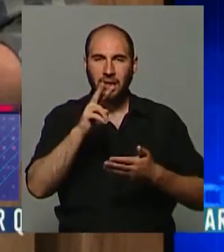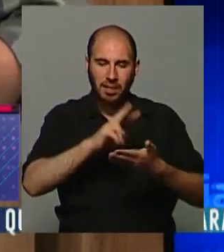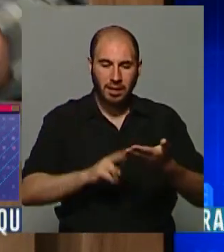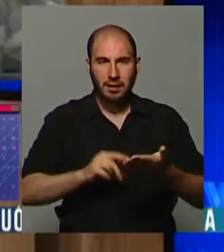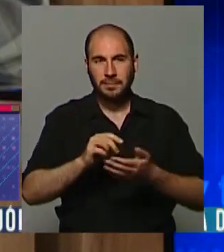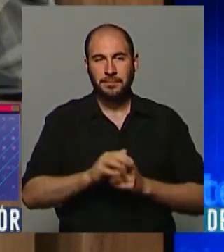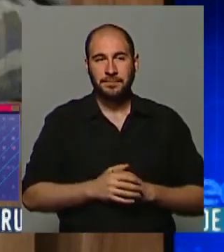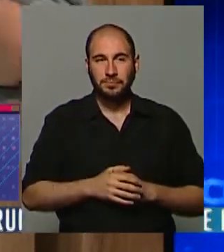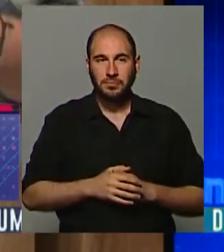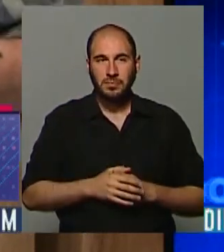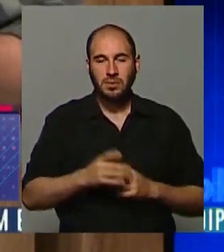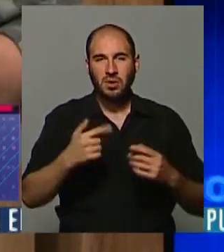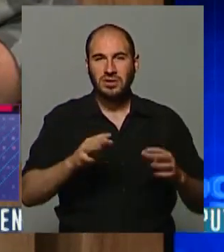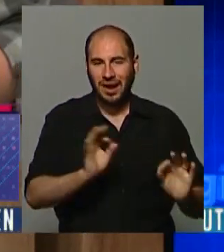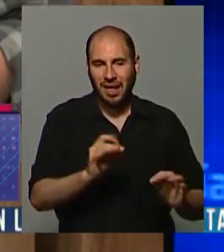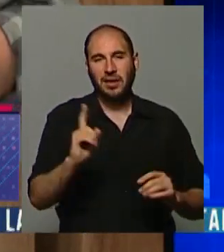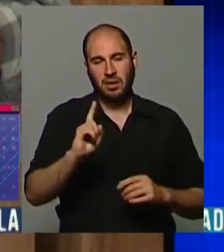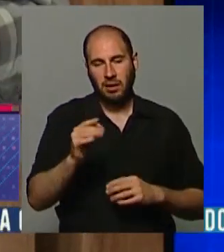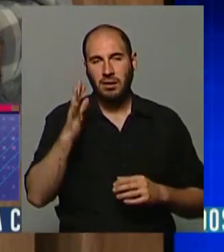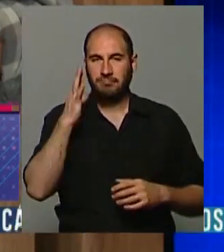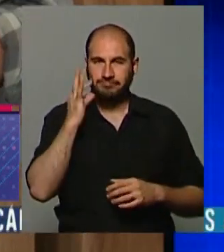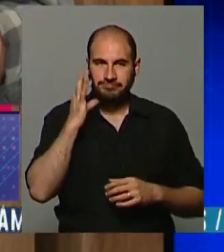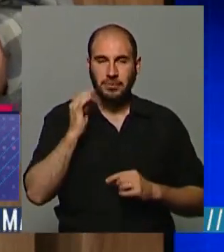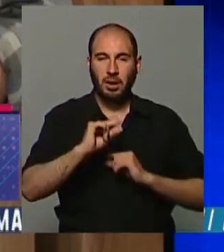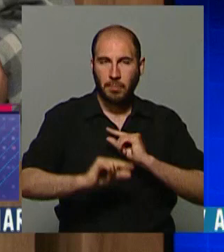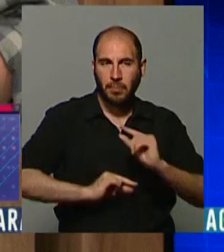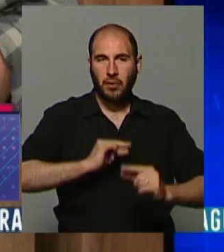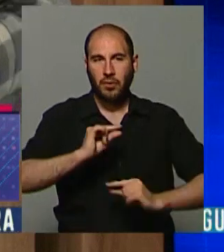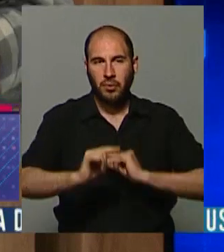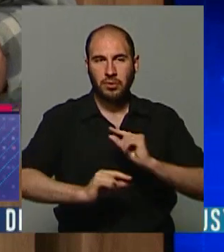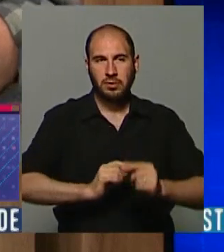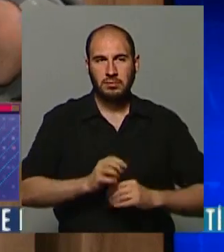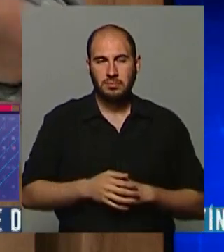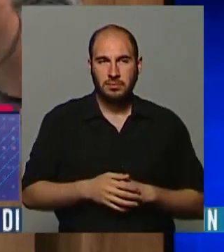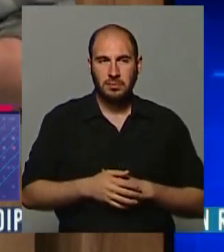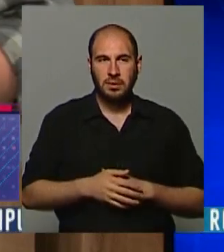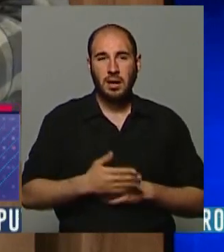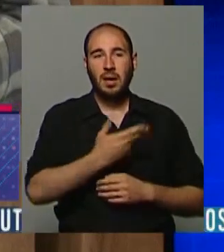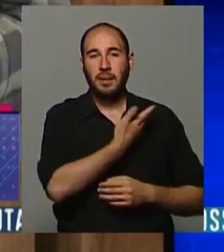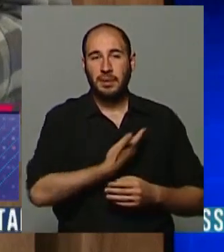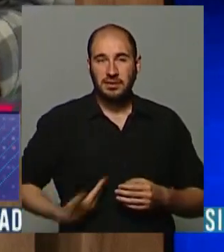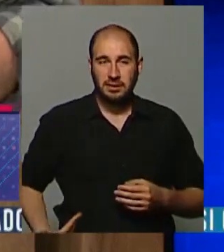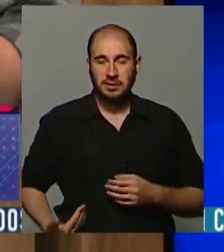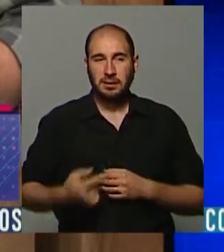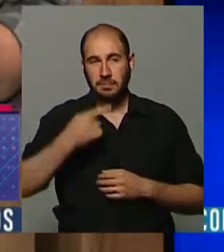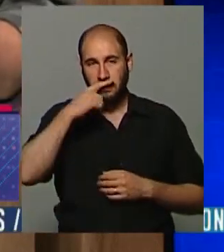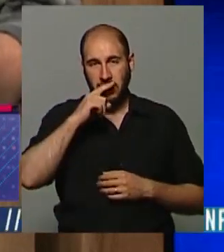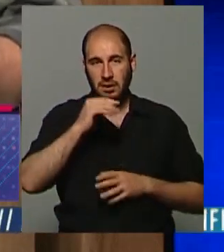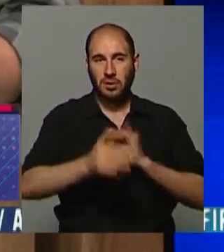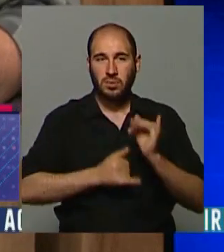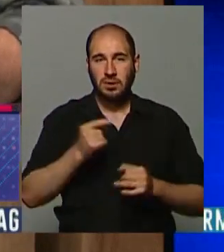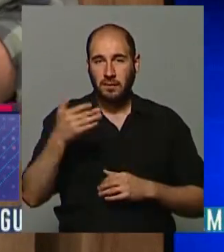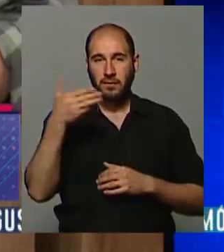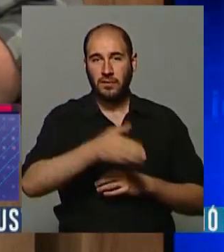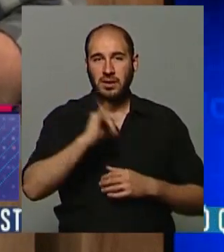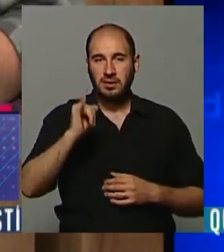documento, tampoco es que no se logra nada, ¿no es cierto? Se van logrando pequeños avances, el mismo presidente Mauricio Macri, que también